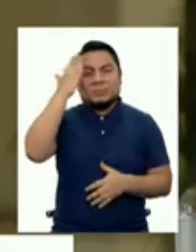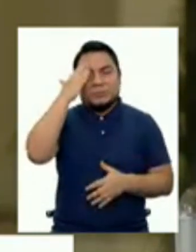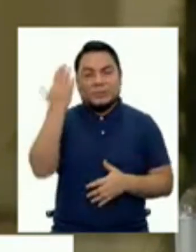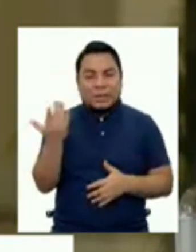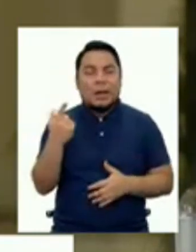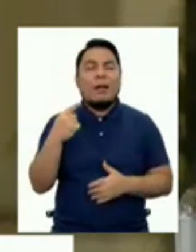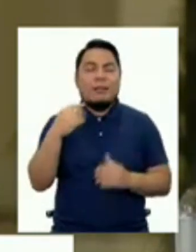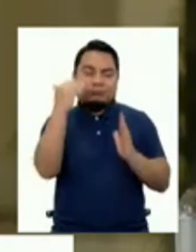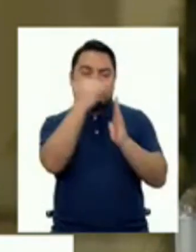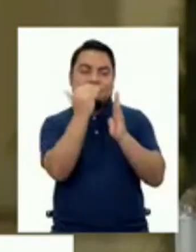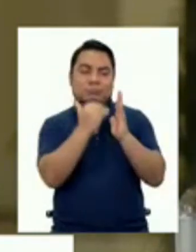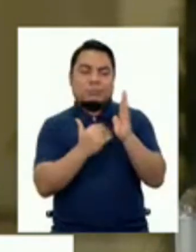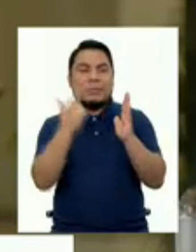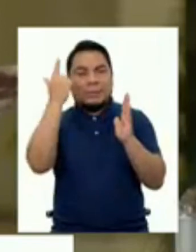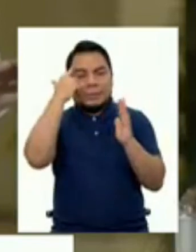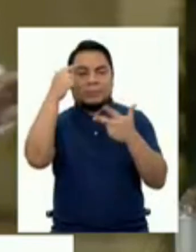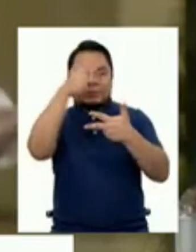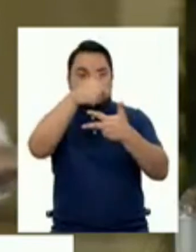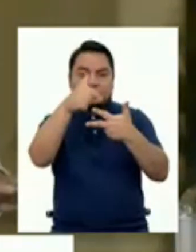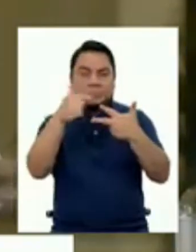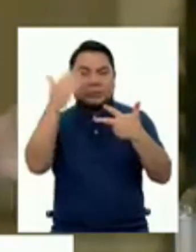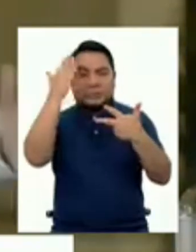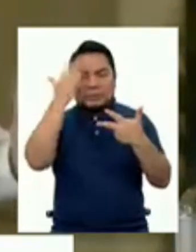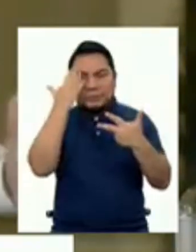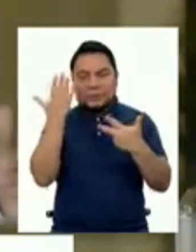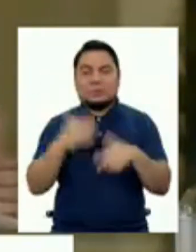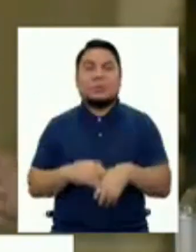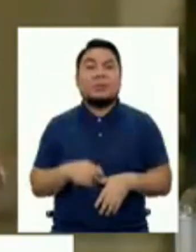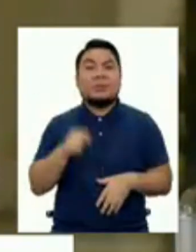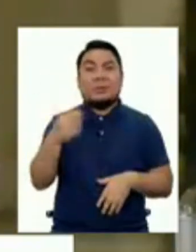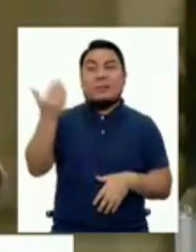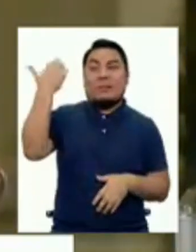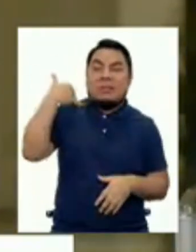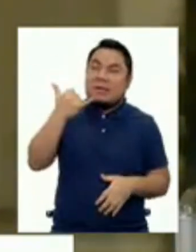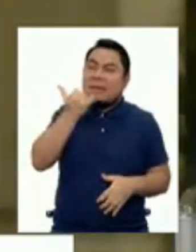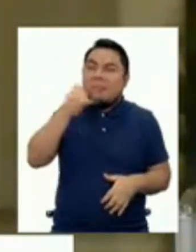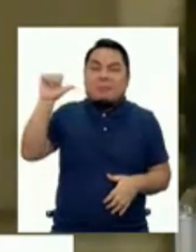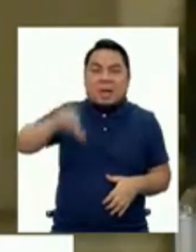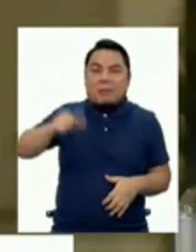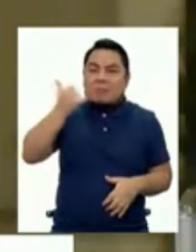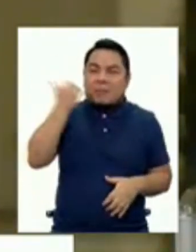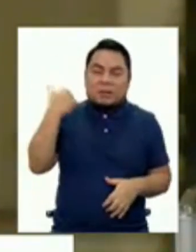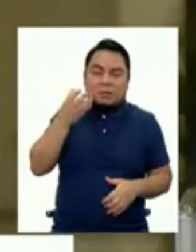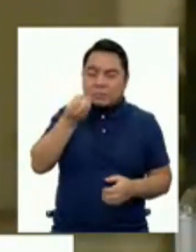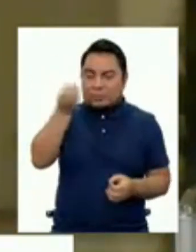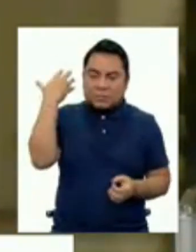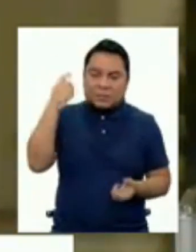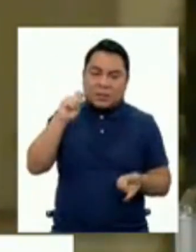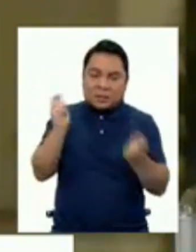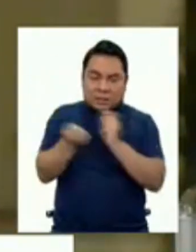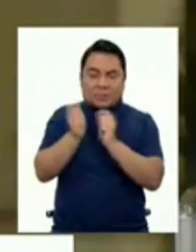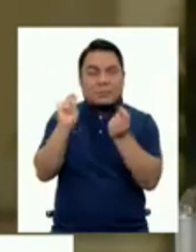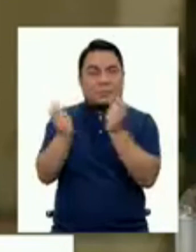y dejamos de lado lo que por costumbre hemos ido poco a poco adaptando como